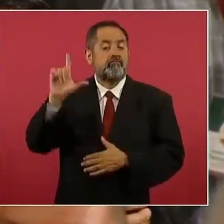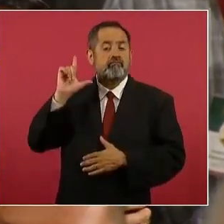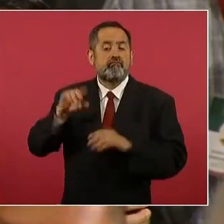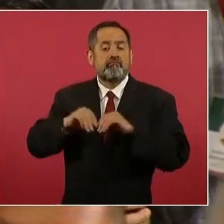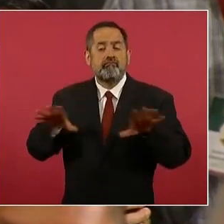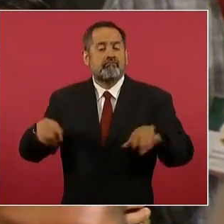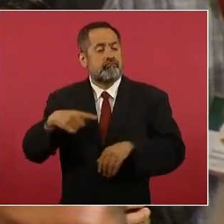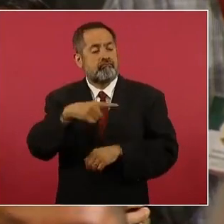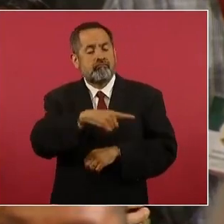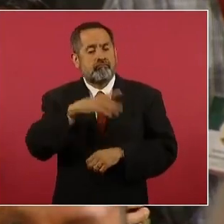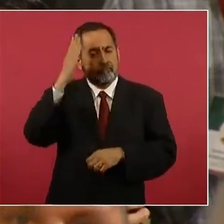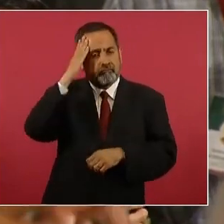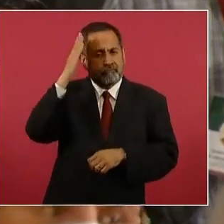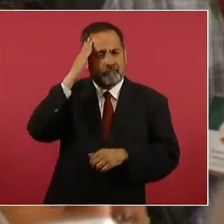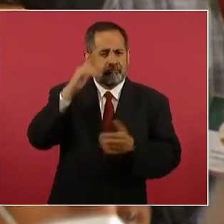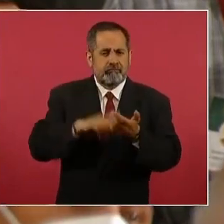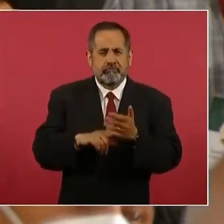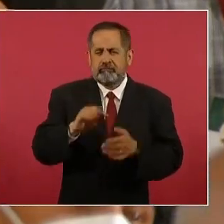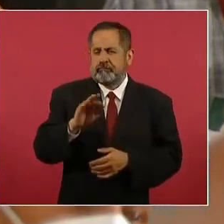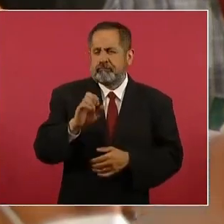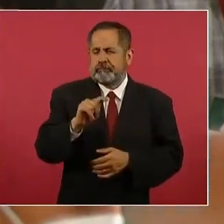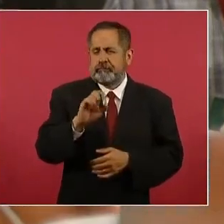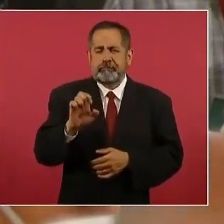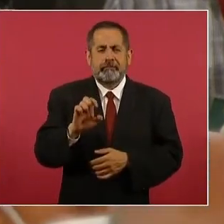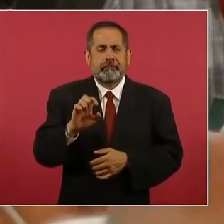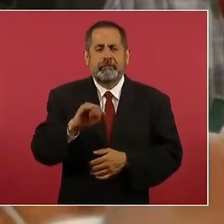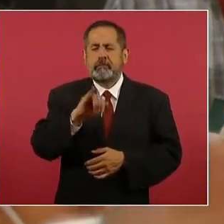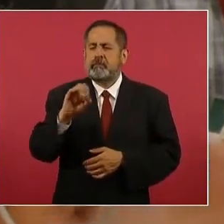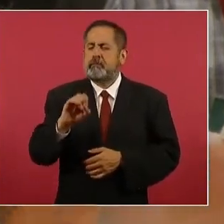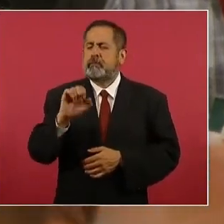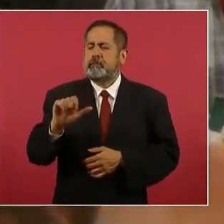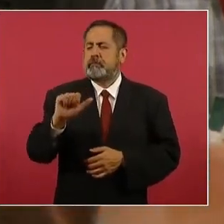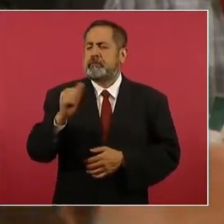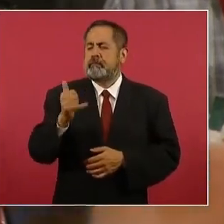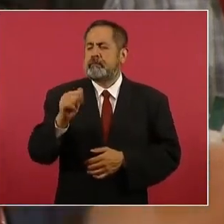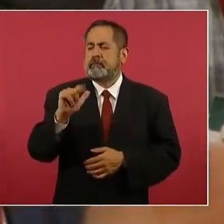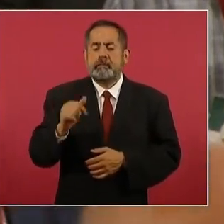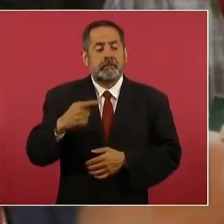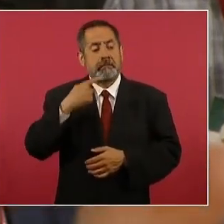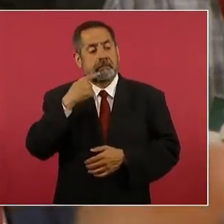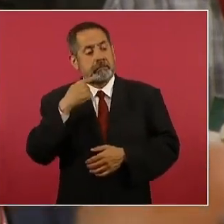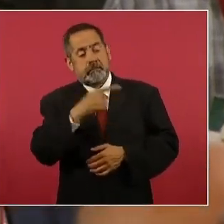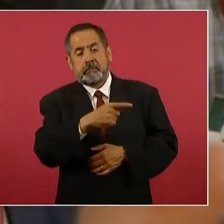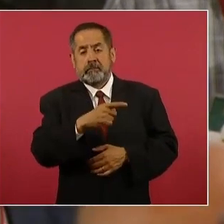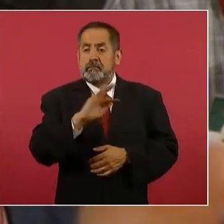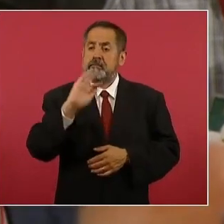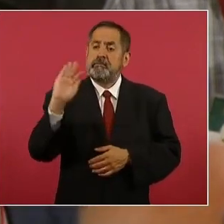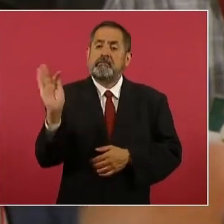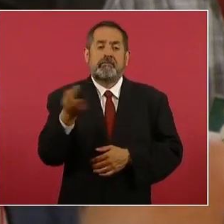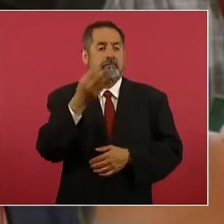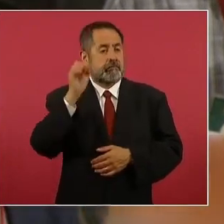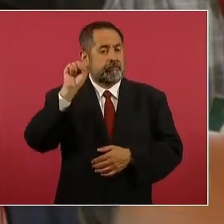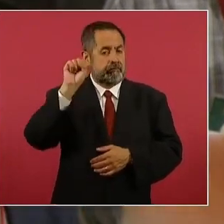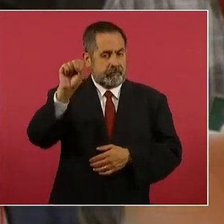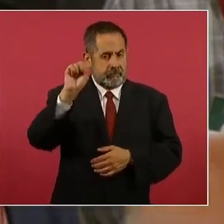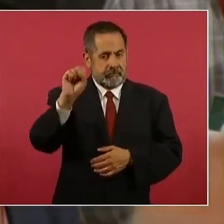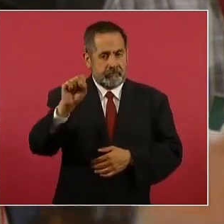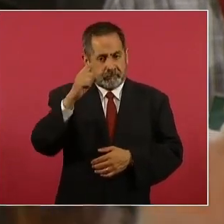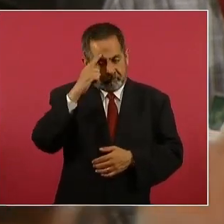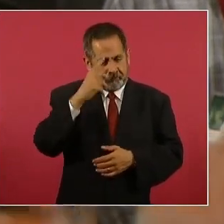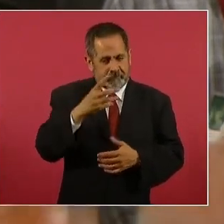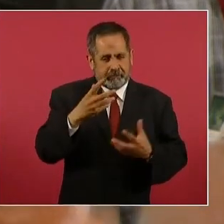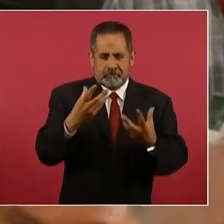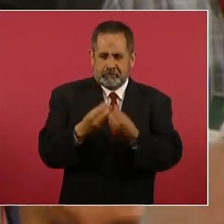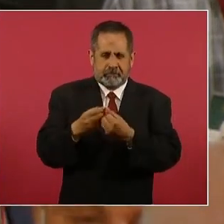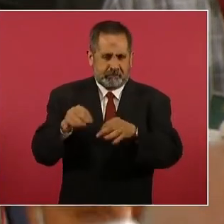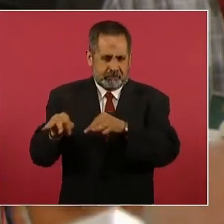de la central de la FETSE, Joel Ayala Almeida, y dijo que la Federación de Sindicatos de Trabajadores al Servicio del